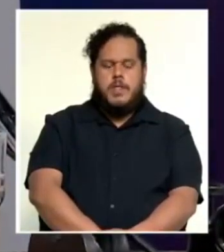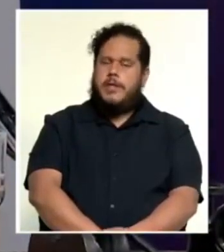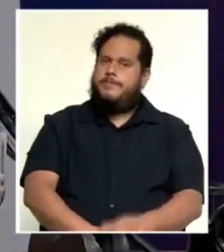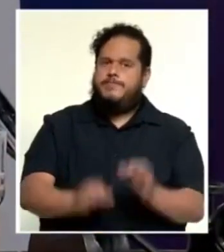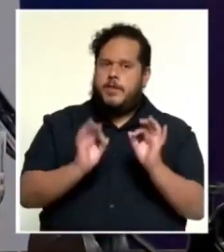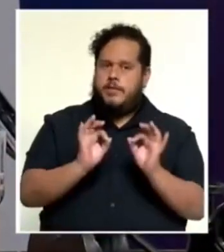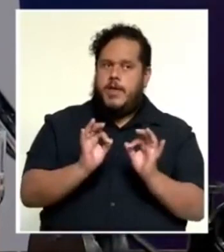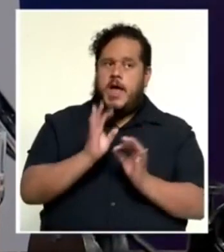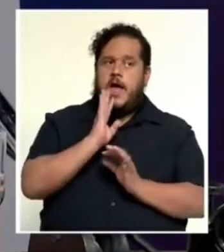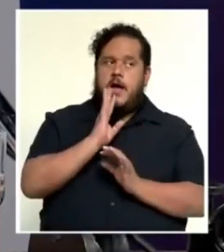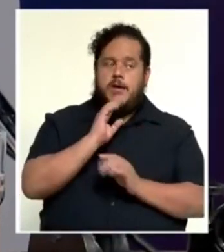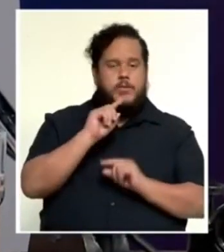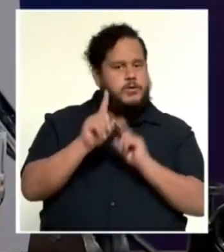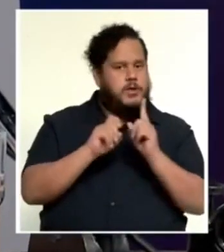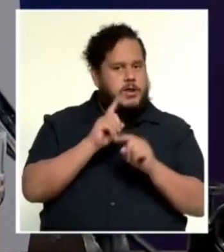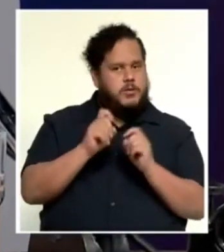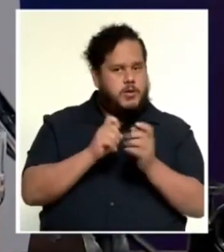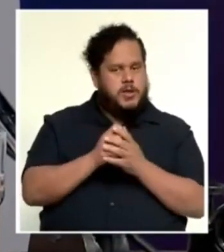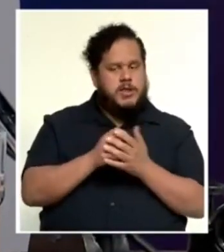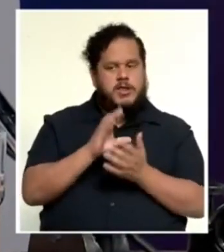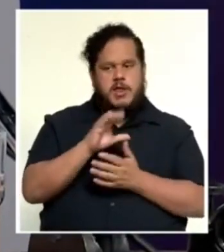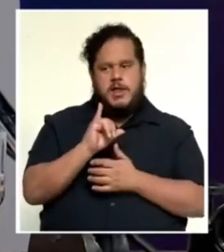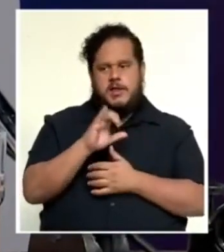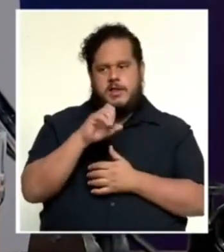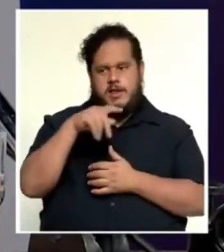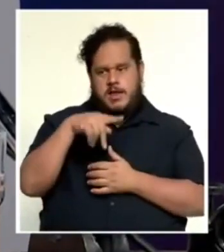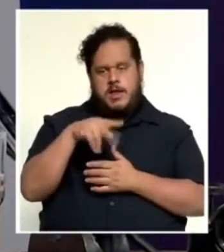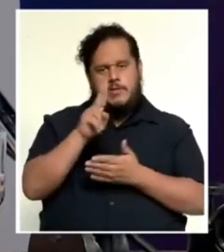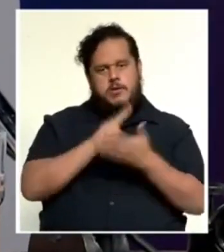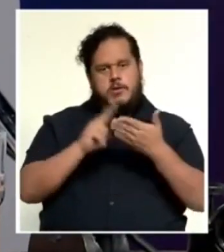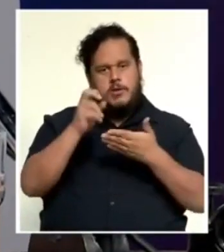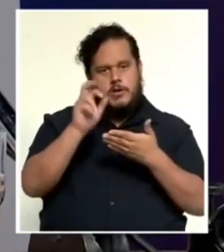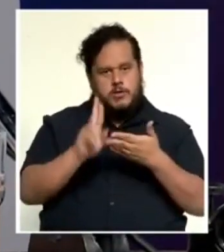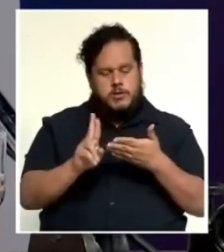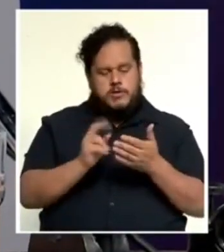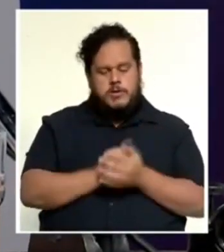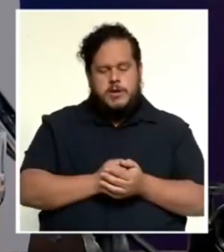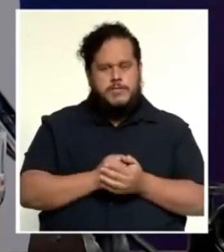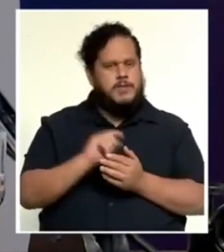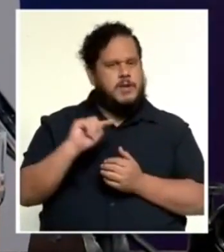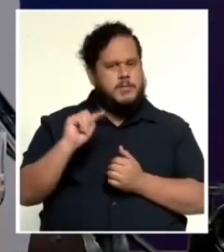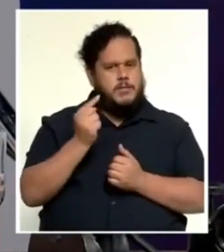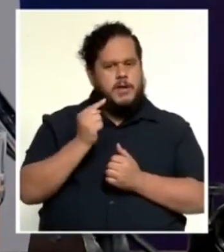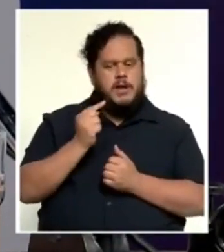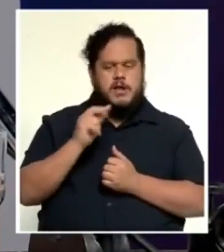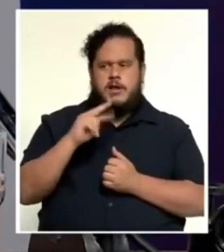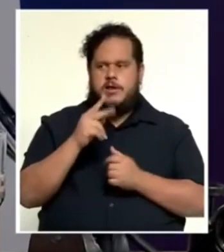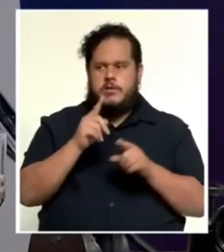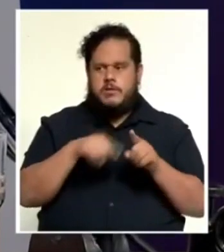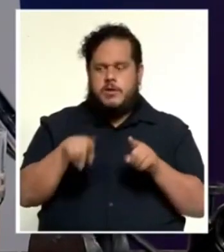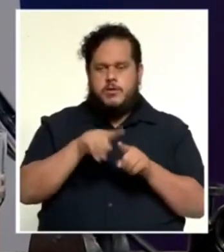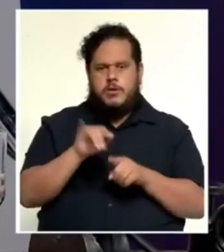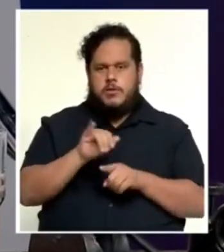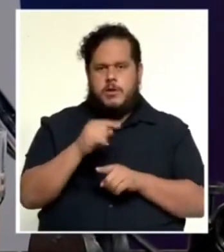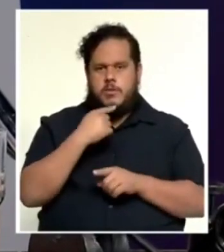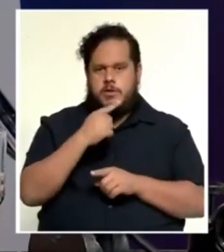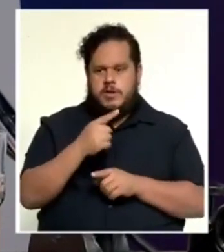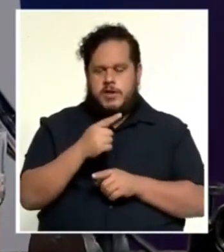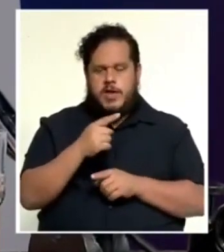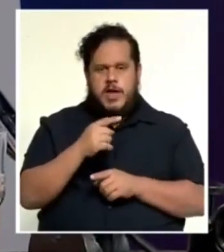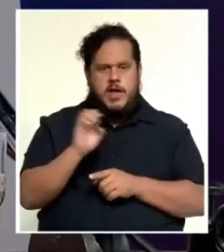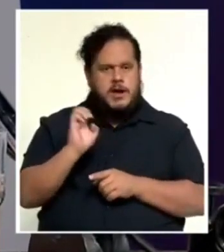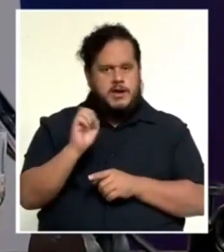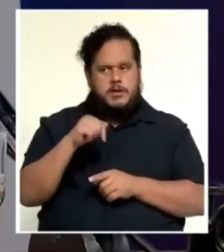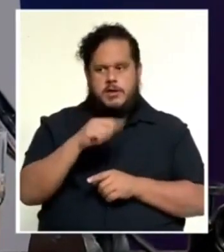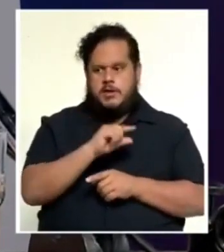Bien, hablamos de la encuesta del Centro de Investigación y Estudios Políticos de la Universidad de Costa Rica. Es la primera de la segunda ronda, como bien decía Ernesto,